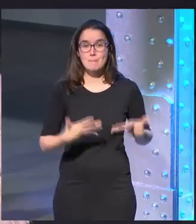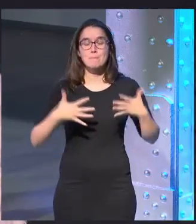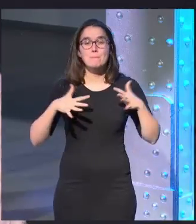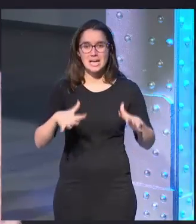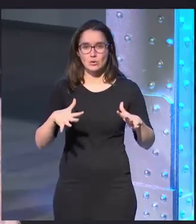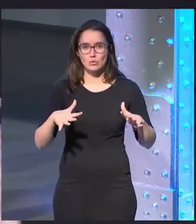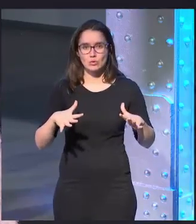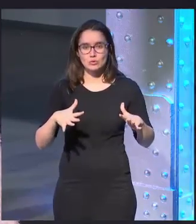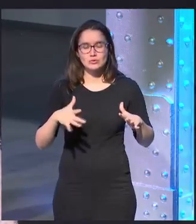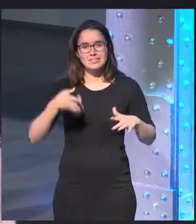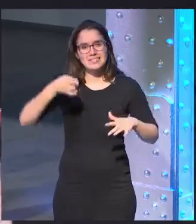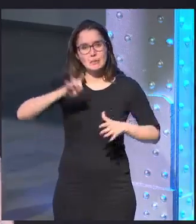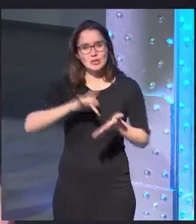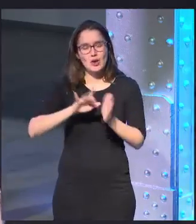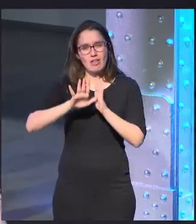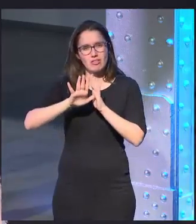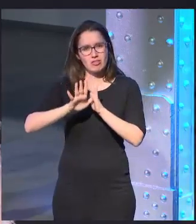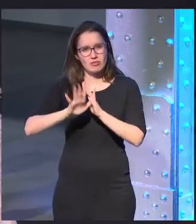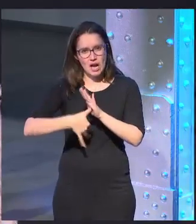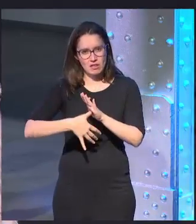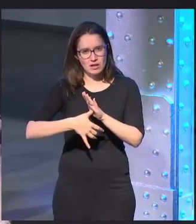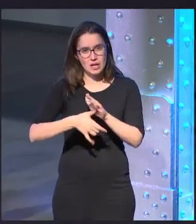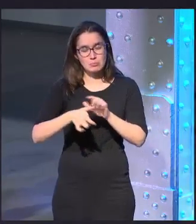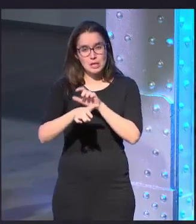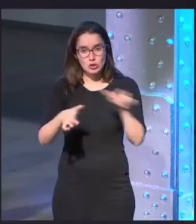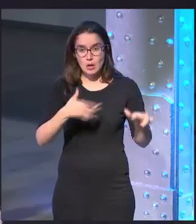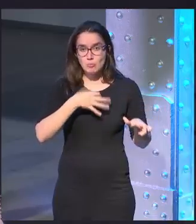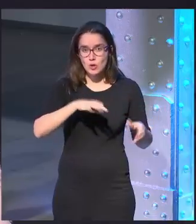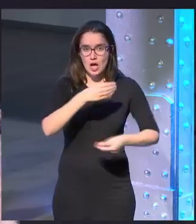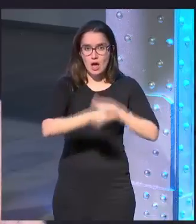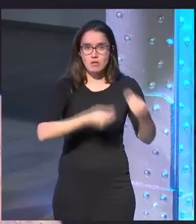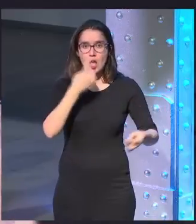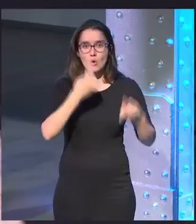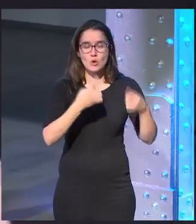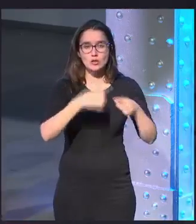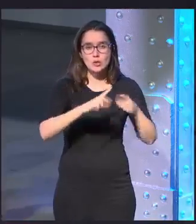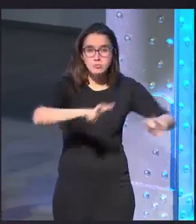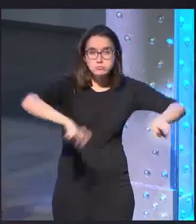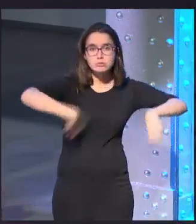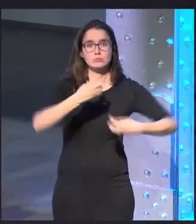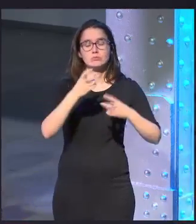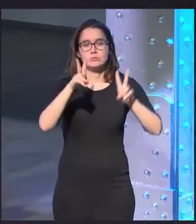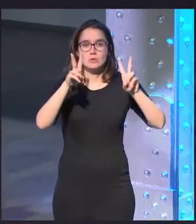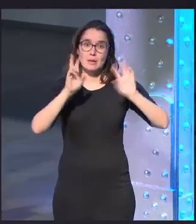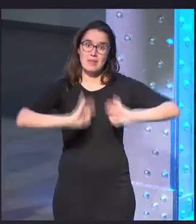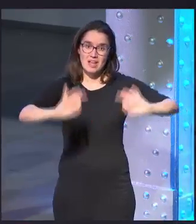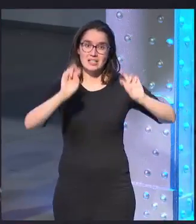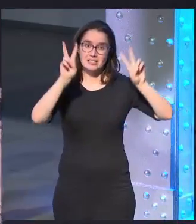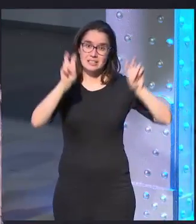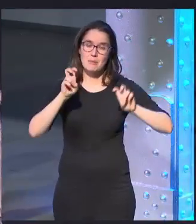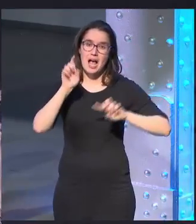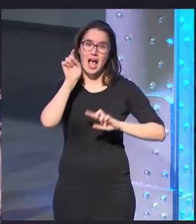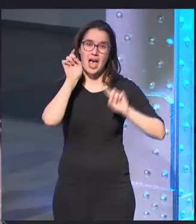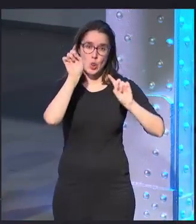que hemos llegado también tarde quienes teníamos la posibilidad de hacer algunas reformas de calado, sobre todo en el ámbito educativo,